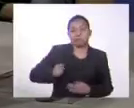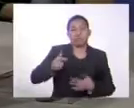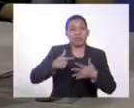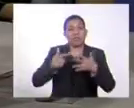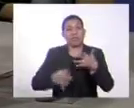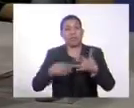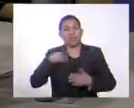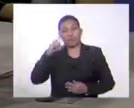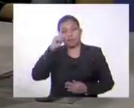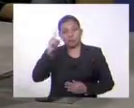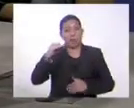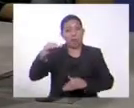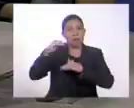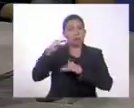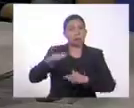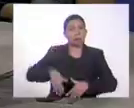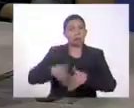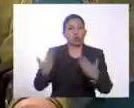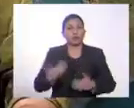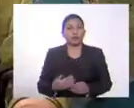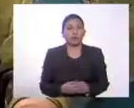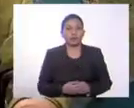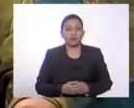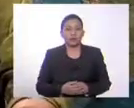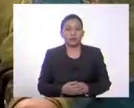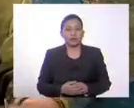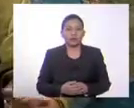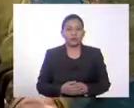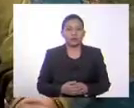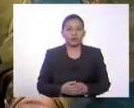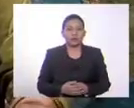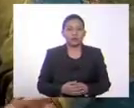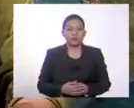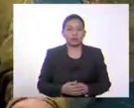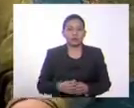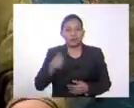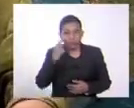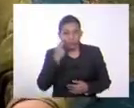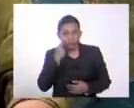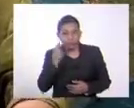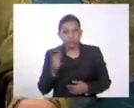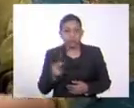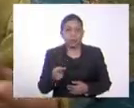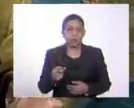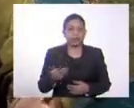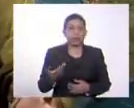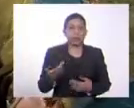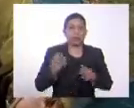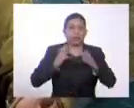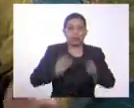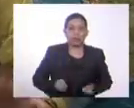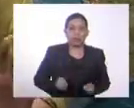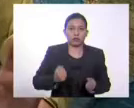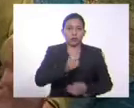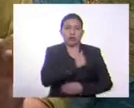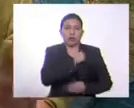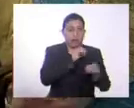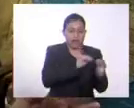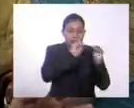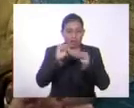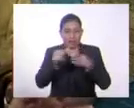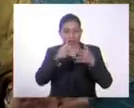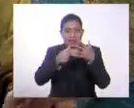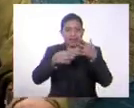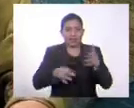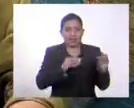que está encargado entonces de verificar de que se aplique, ¿verdad? Así es. Pero si está junto con el judicial, entonces se concentra el poder. Y aquí era lo que